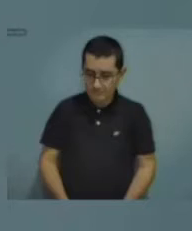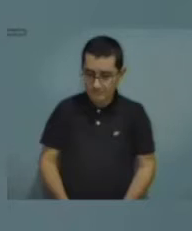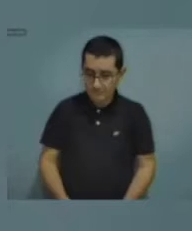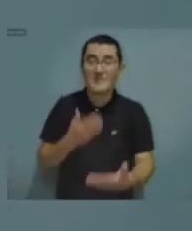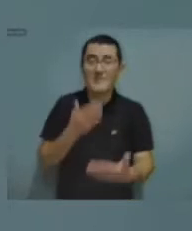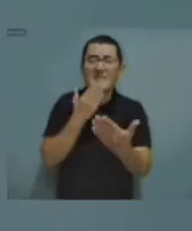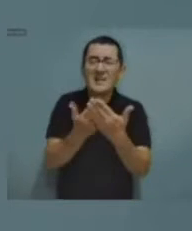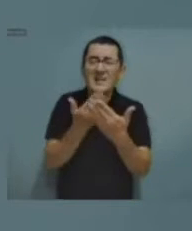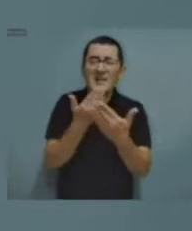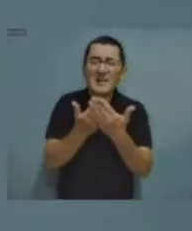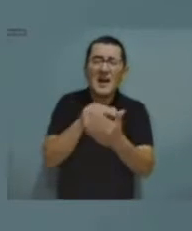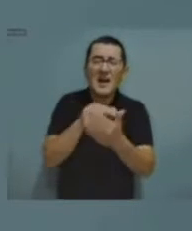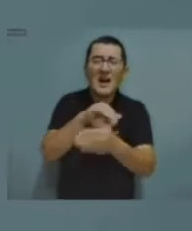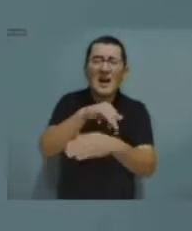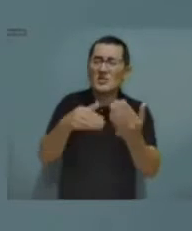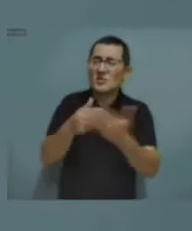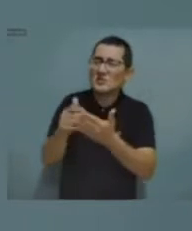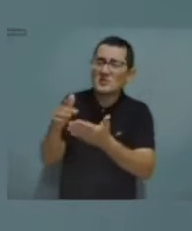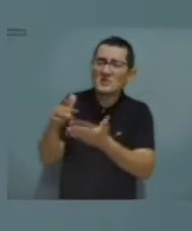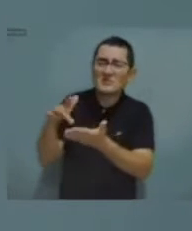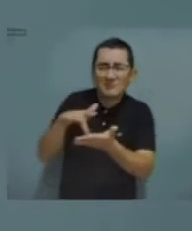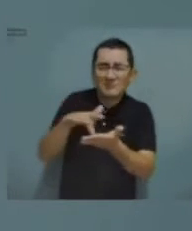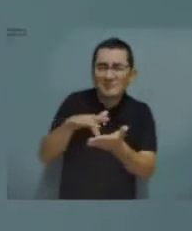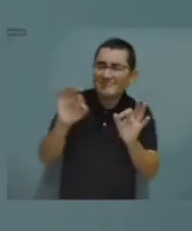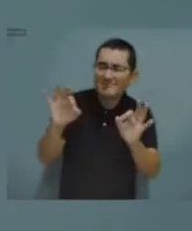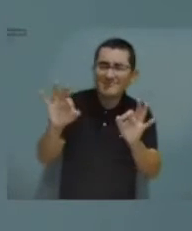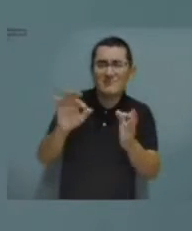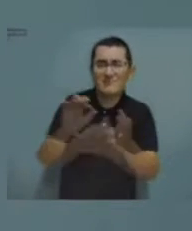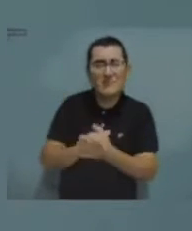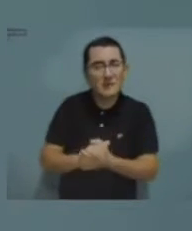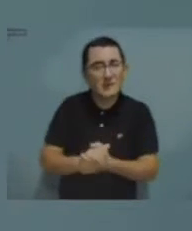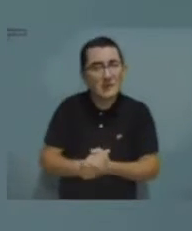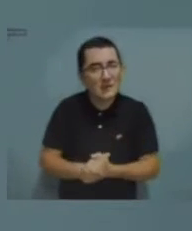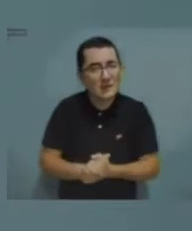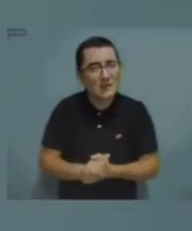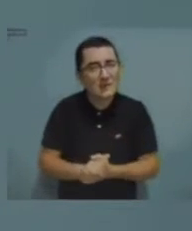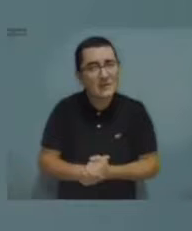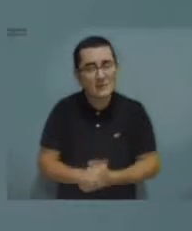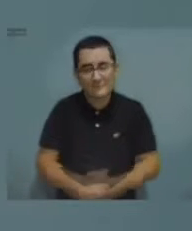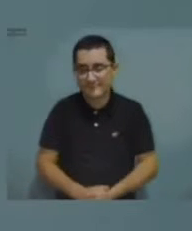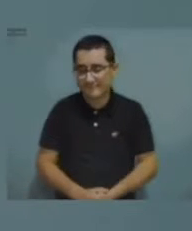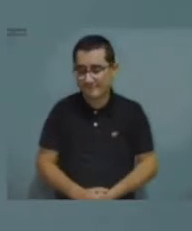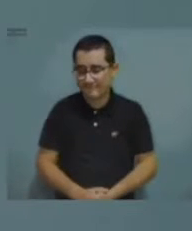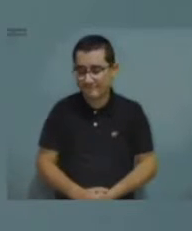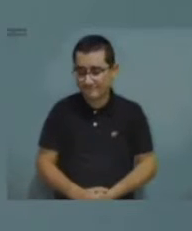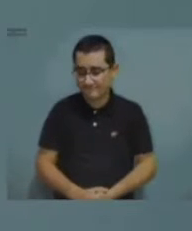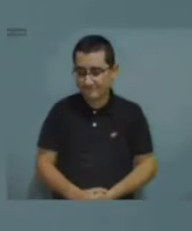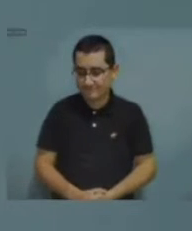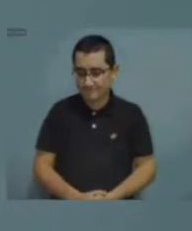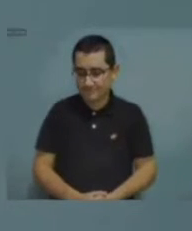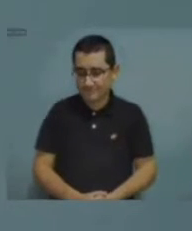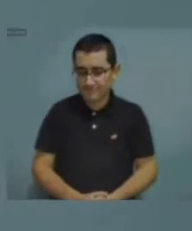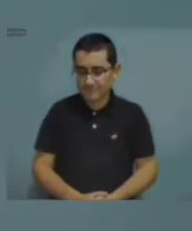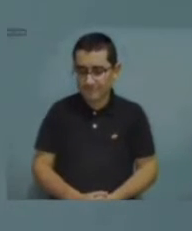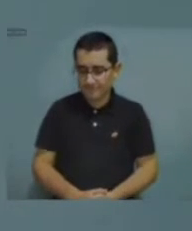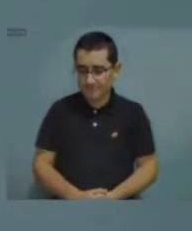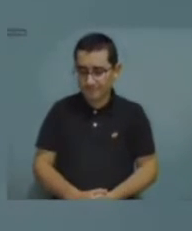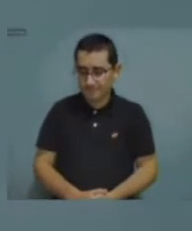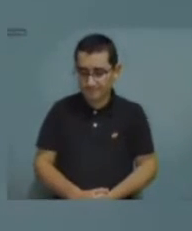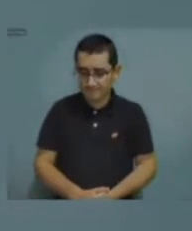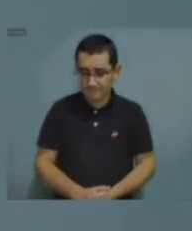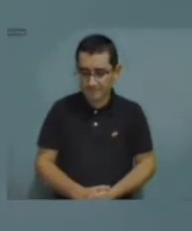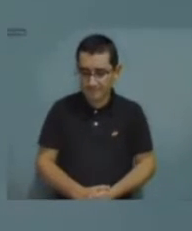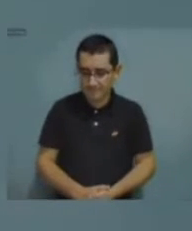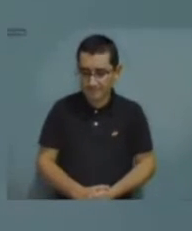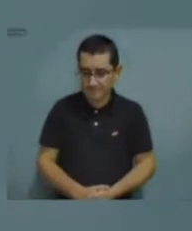Para finalizar, invito al director de la Agencia Nacional del Espectro, Miguel Felipe Anzola, para que cierre oficialmente la decimoprimera